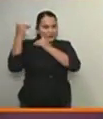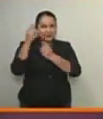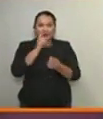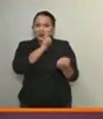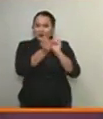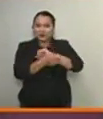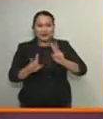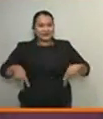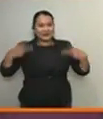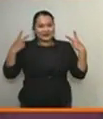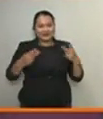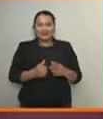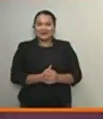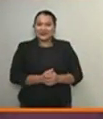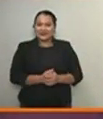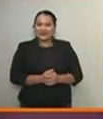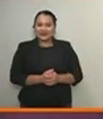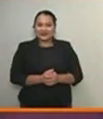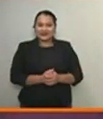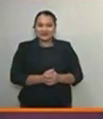la vida.